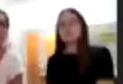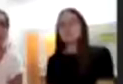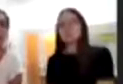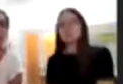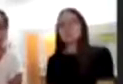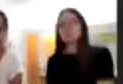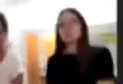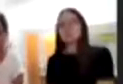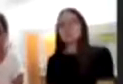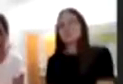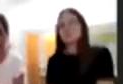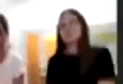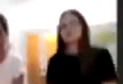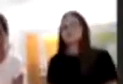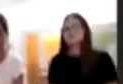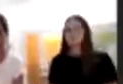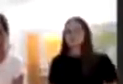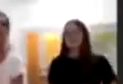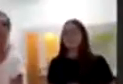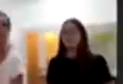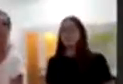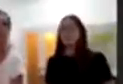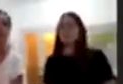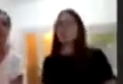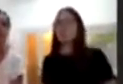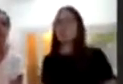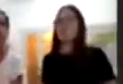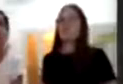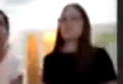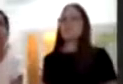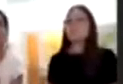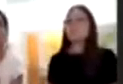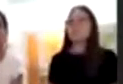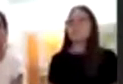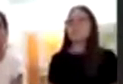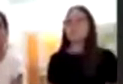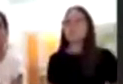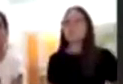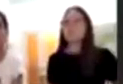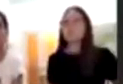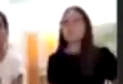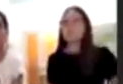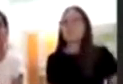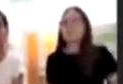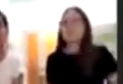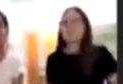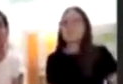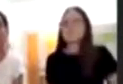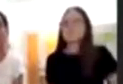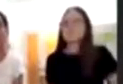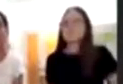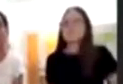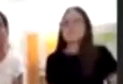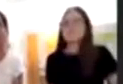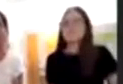planeamiento de la ciudad, para luego pasar a un proceso de participación comunitaria en la